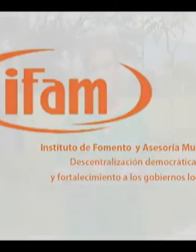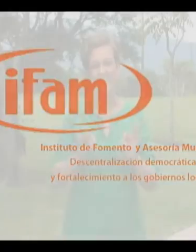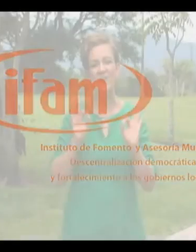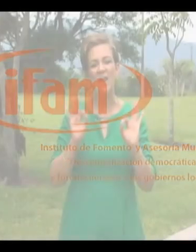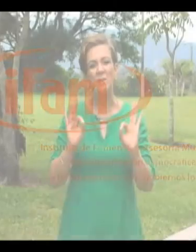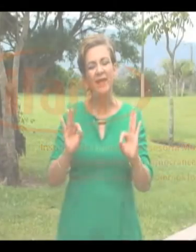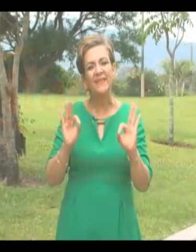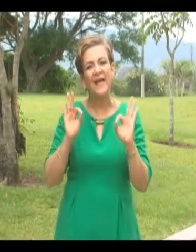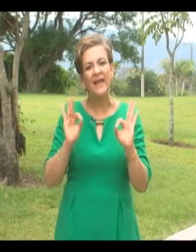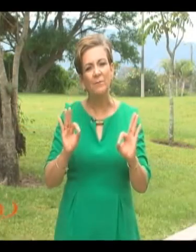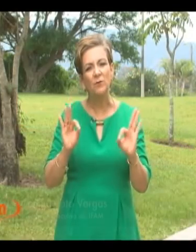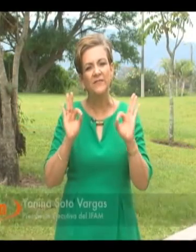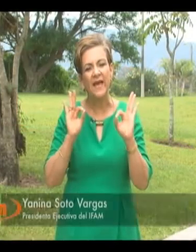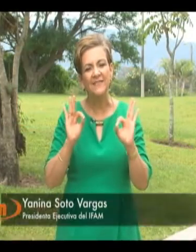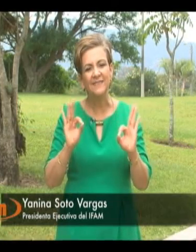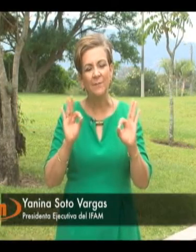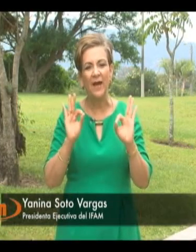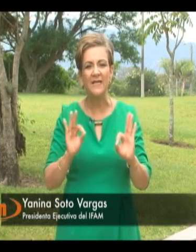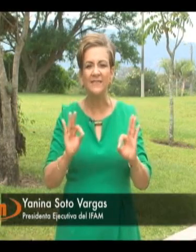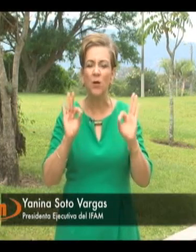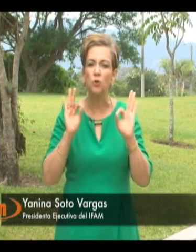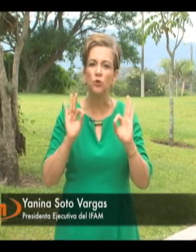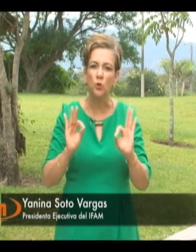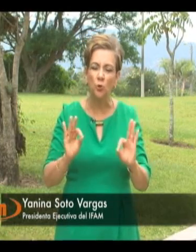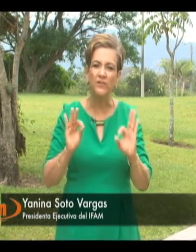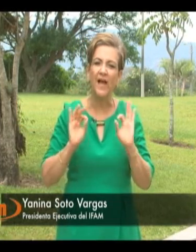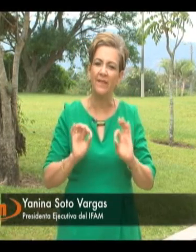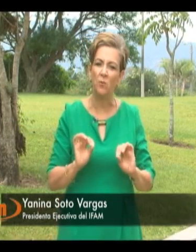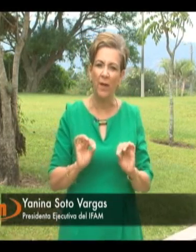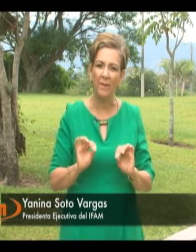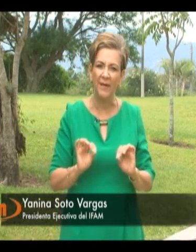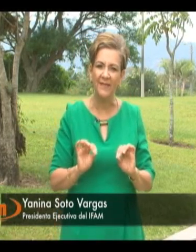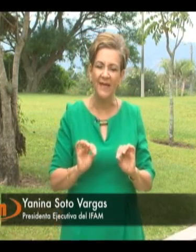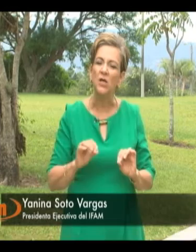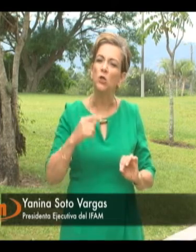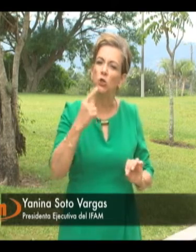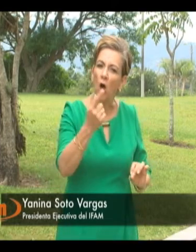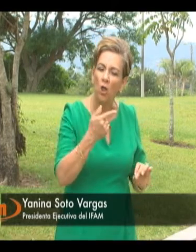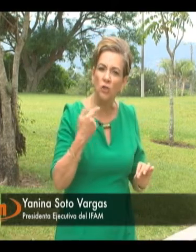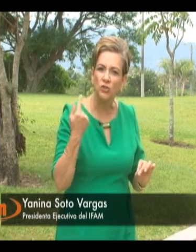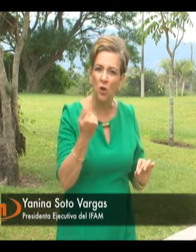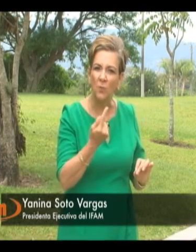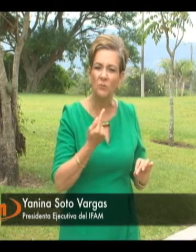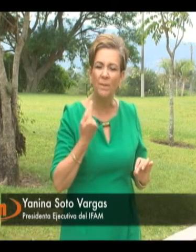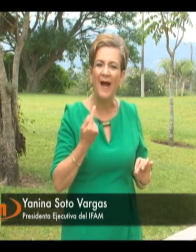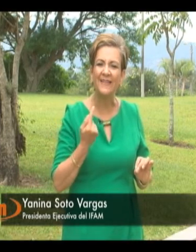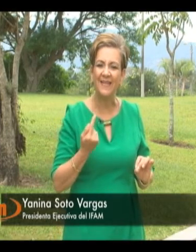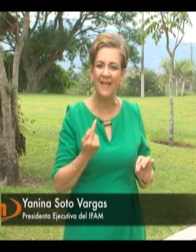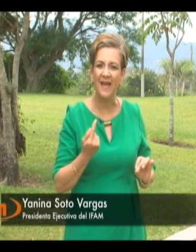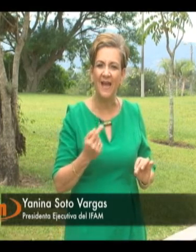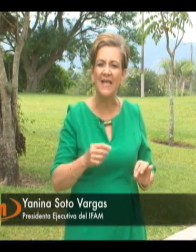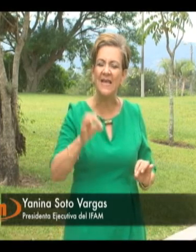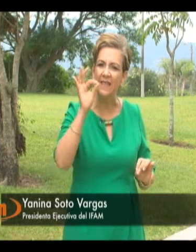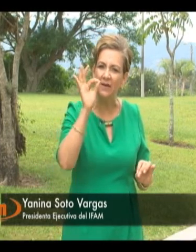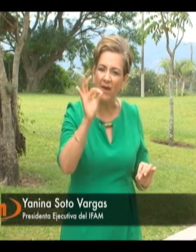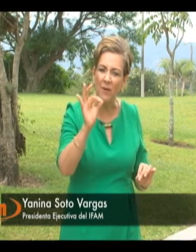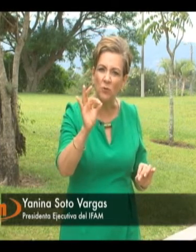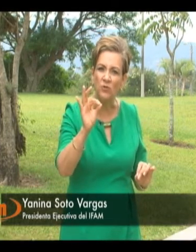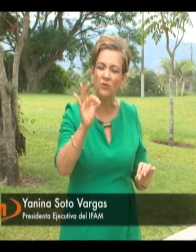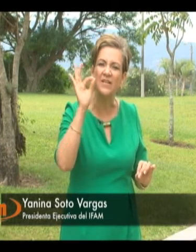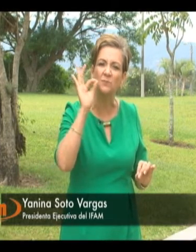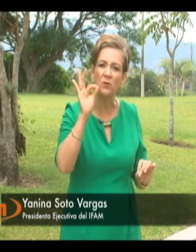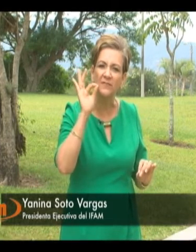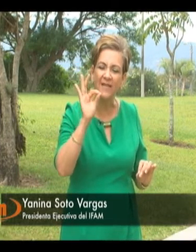Si realmente queremos que este país se construya adecuadamente, todos somos parte de él y